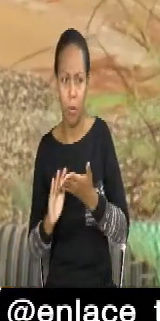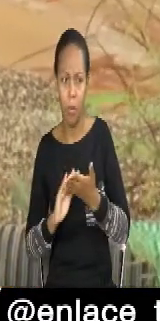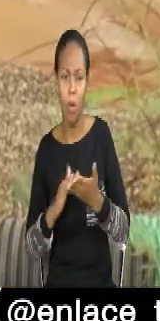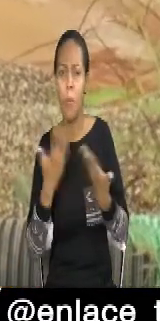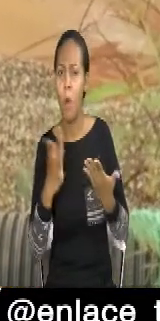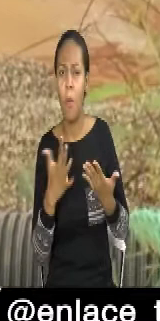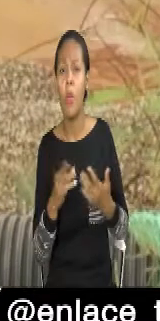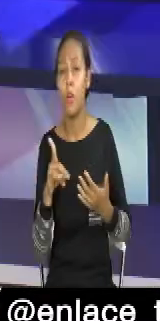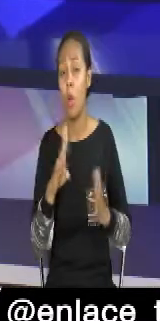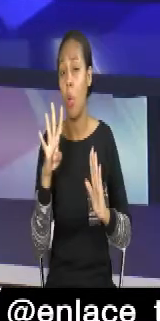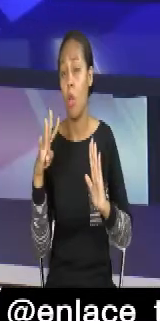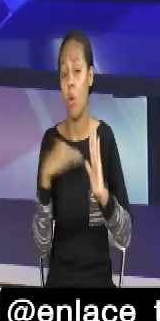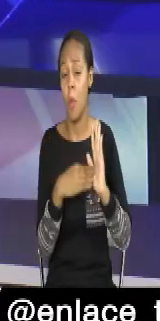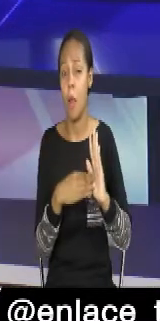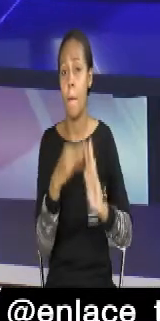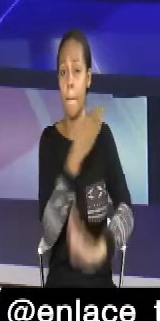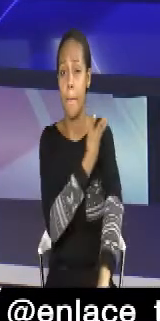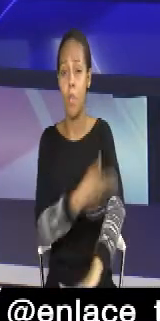de pesos.